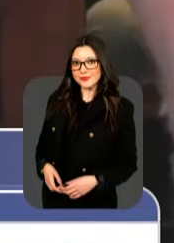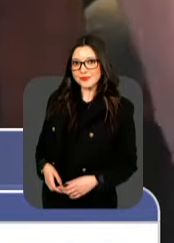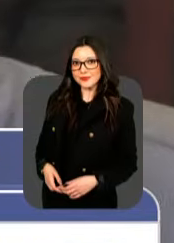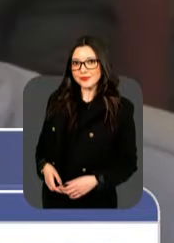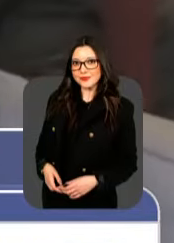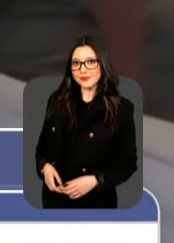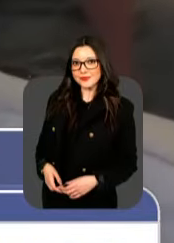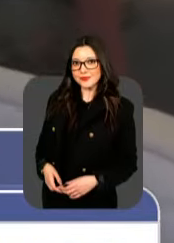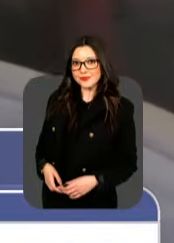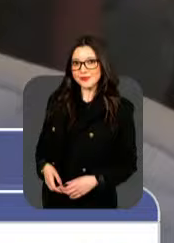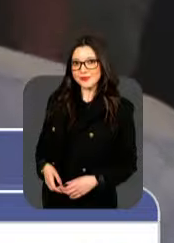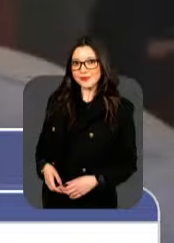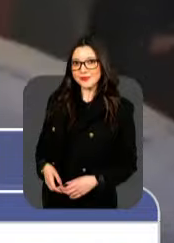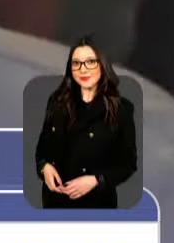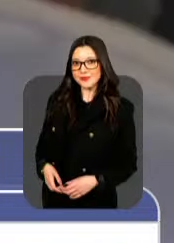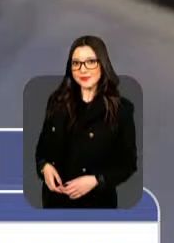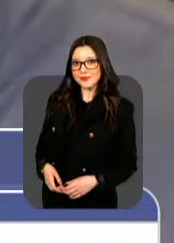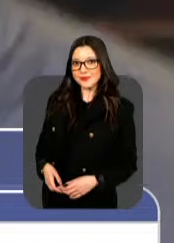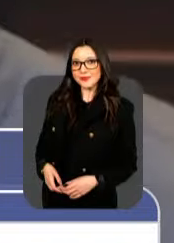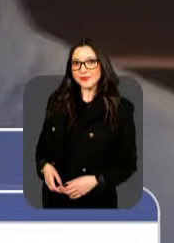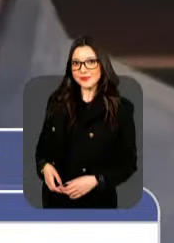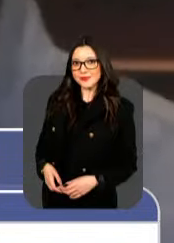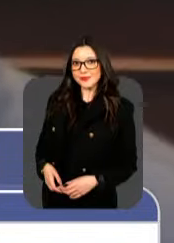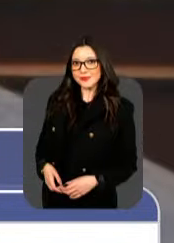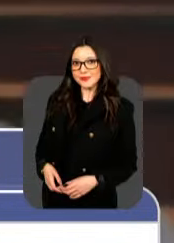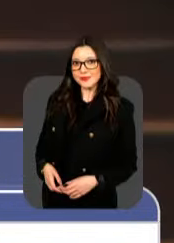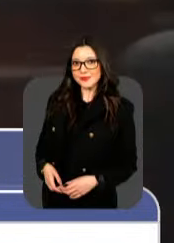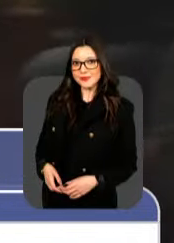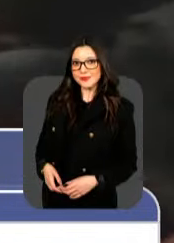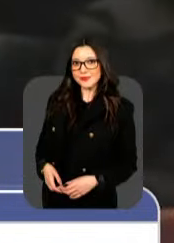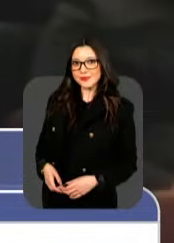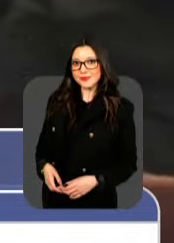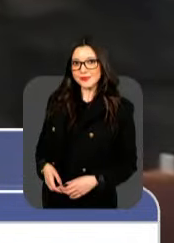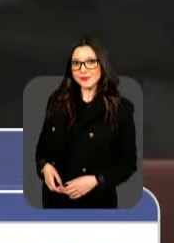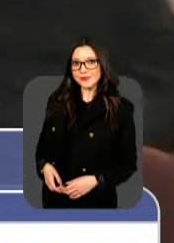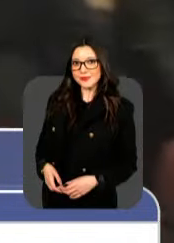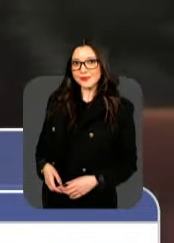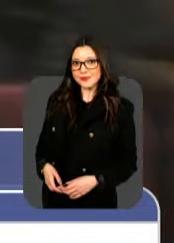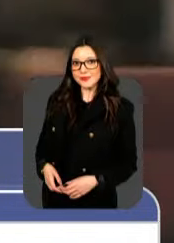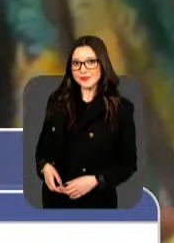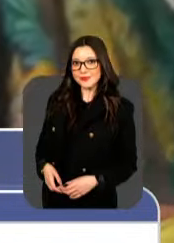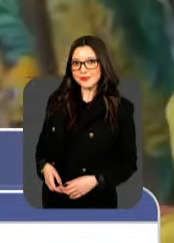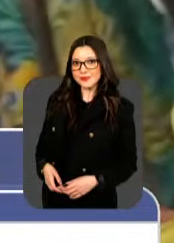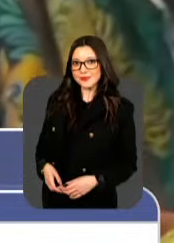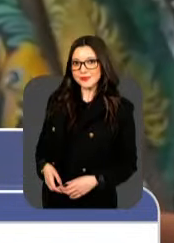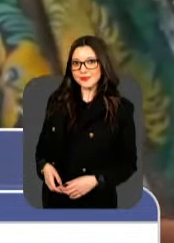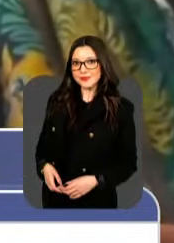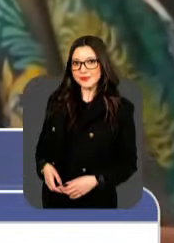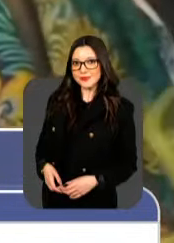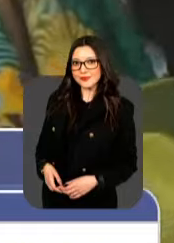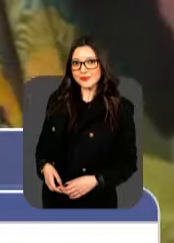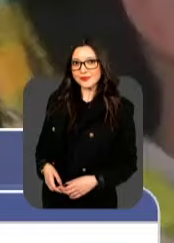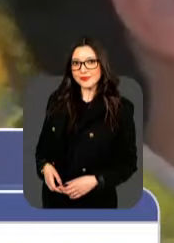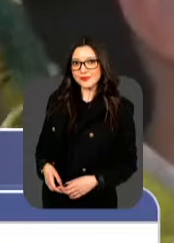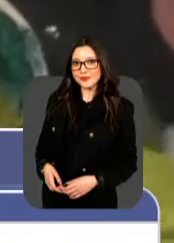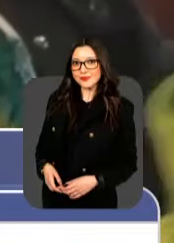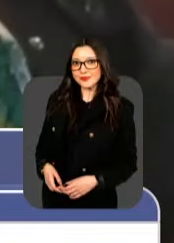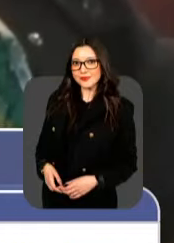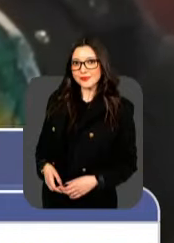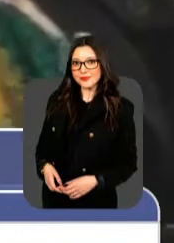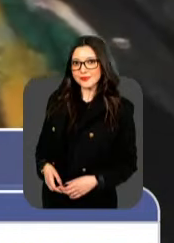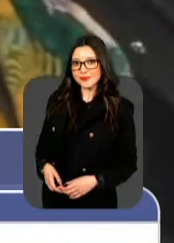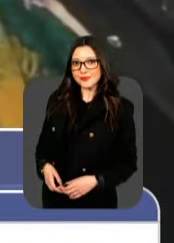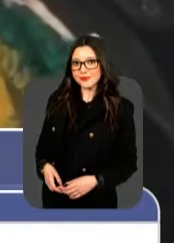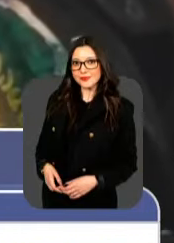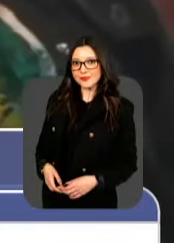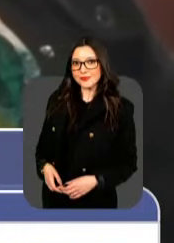el día viernes, considerando los flancos administrativos que se han abierto. Por ejemplo, lo que pasó con este avión institucional de carabineros